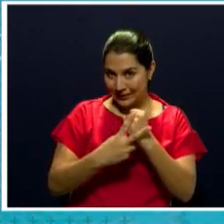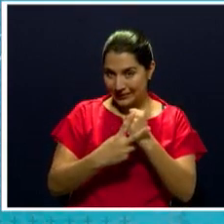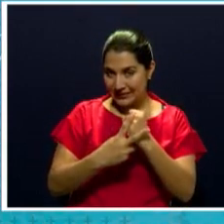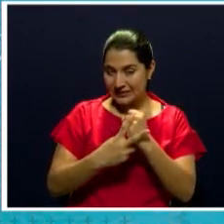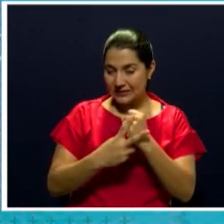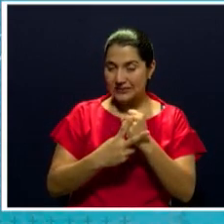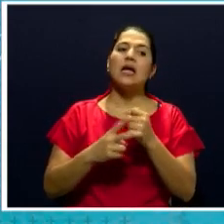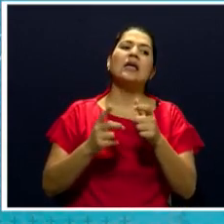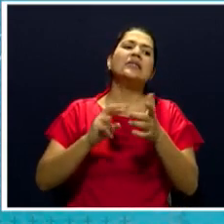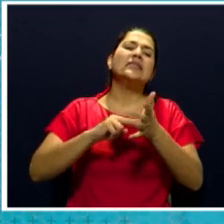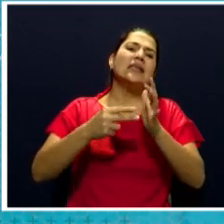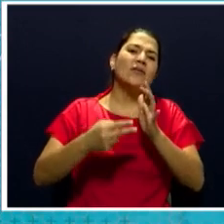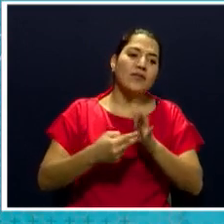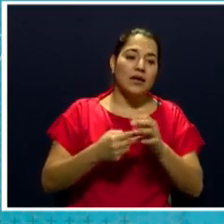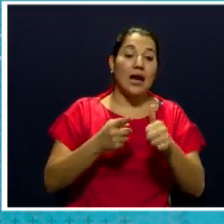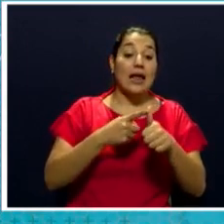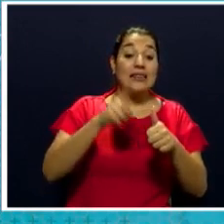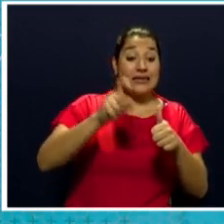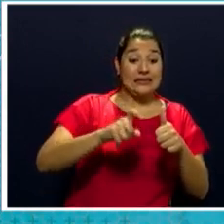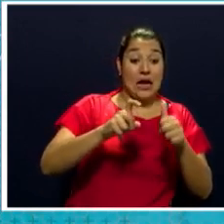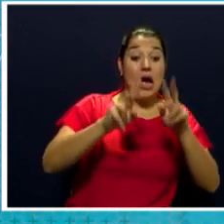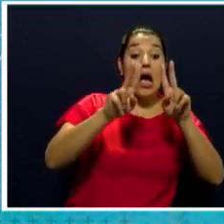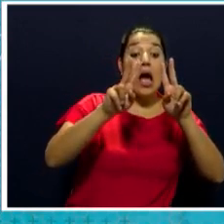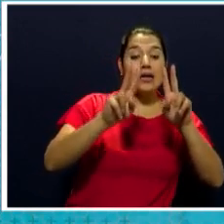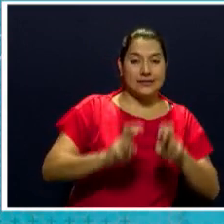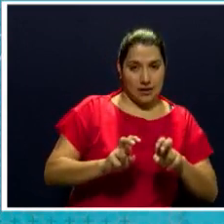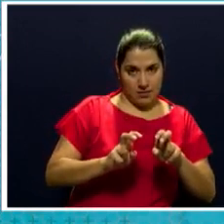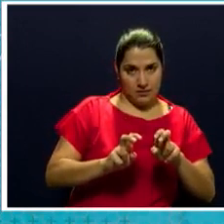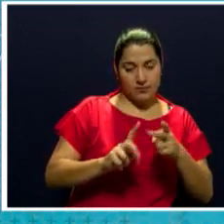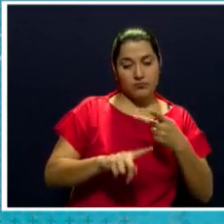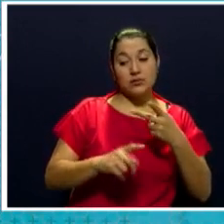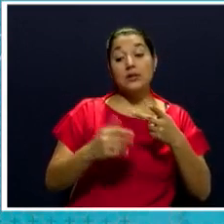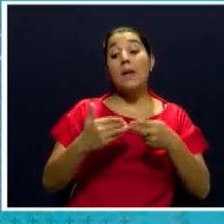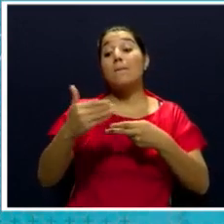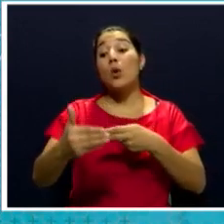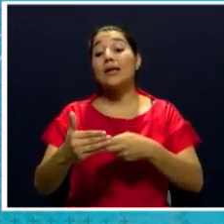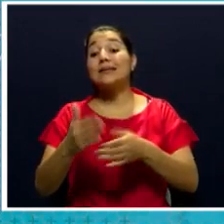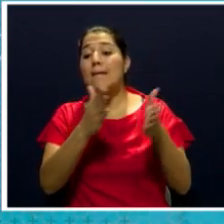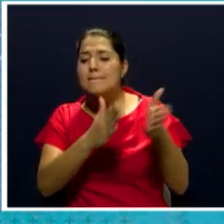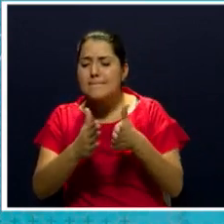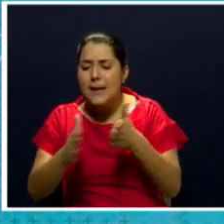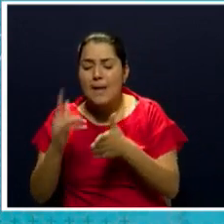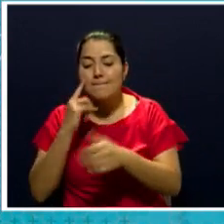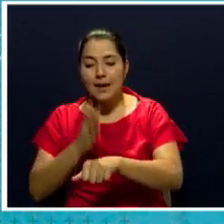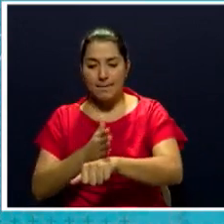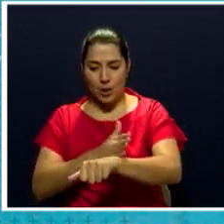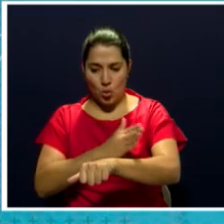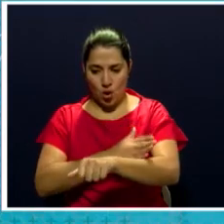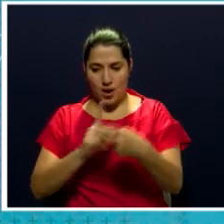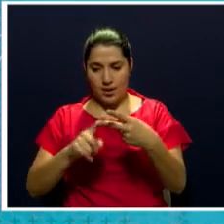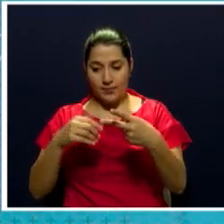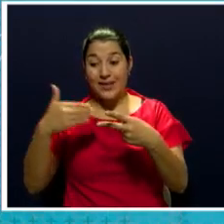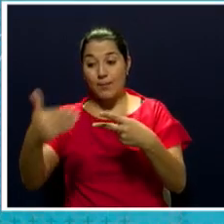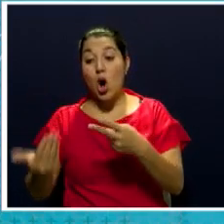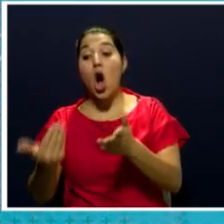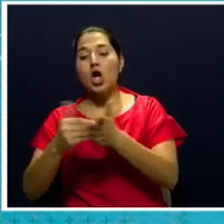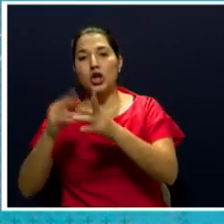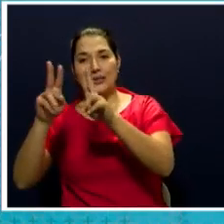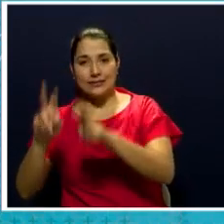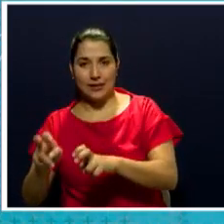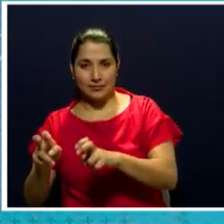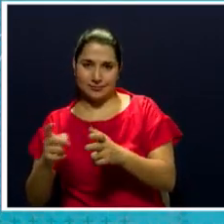plan de mejora y una segunda aplicación donde se deberían ver mejores resultados de los estudiantes. Este año, en el marco de esta emergencia, no